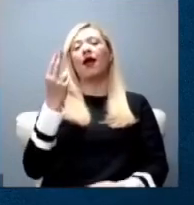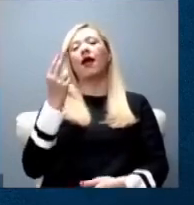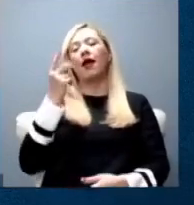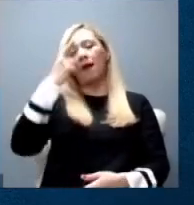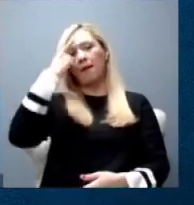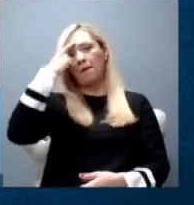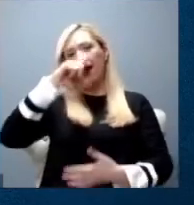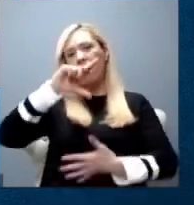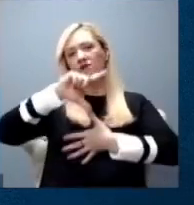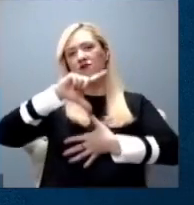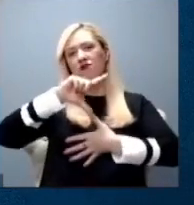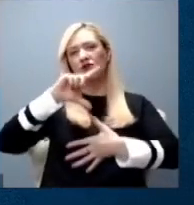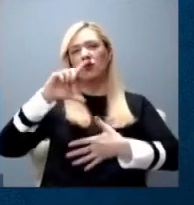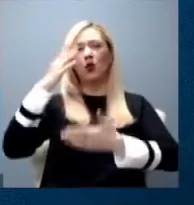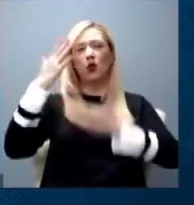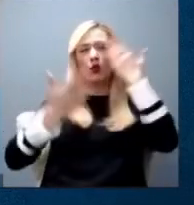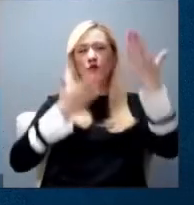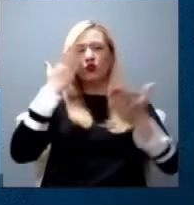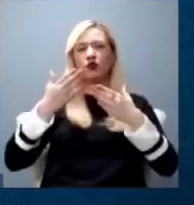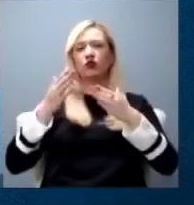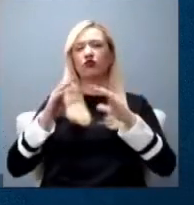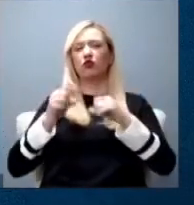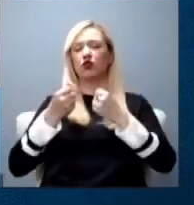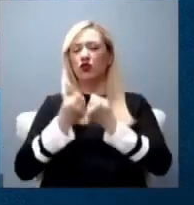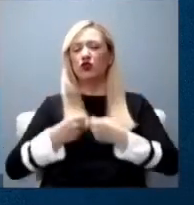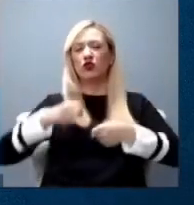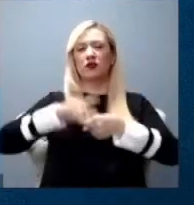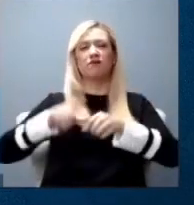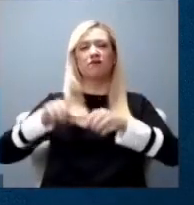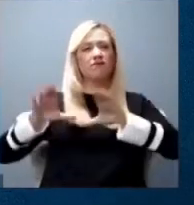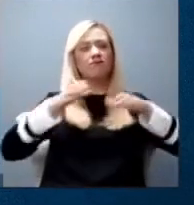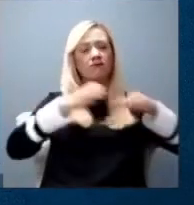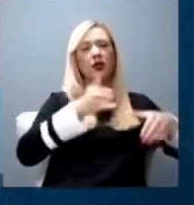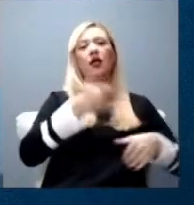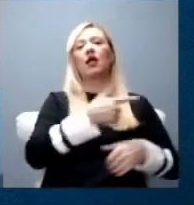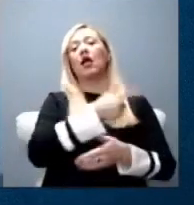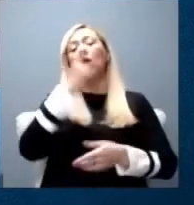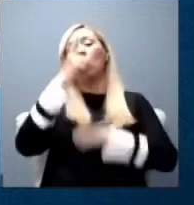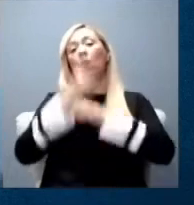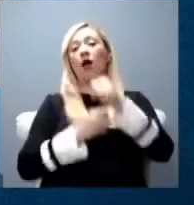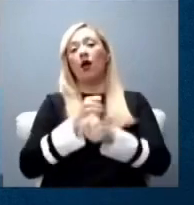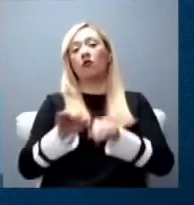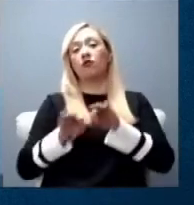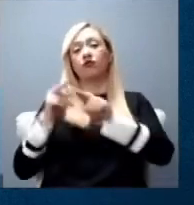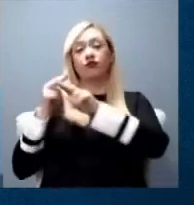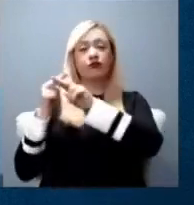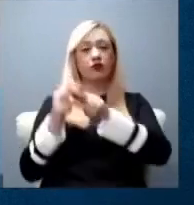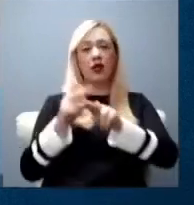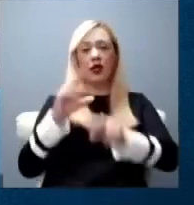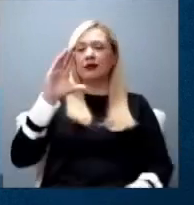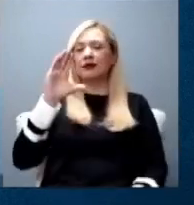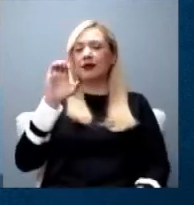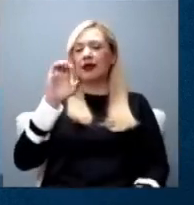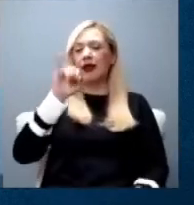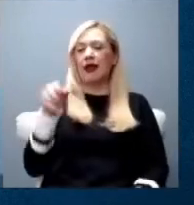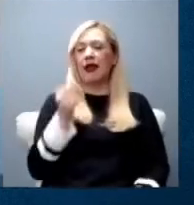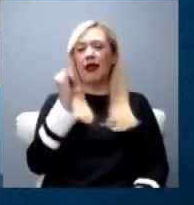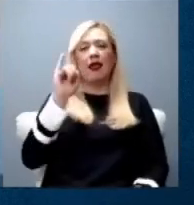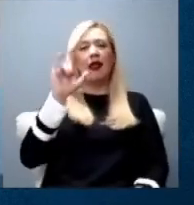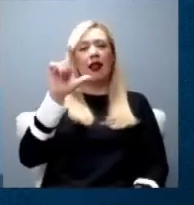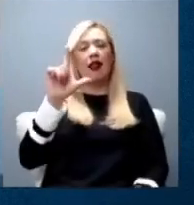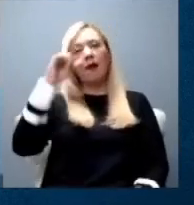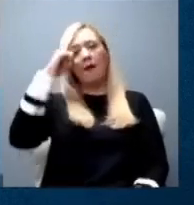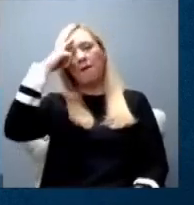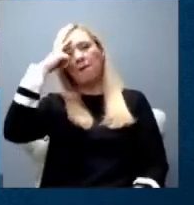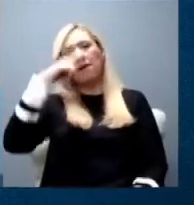Sociales y durante 13 años laboró para el Centro por la Justicia y el Derecho Internacional, CEGIL, donde fungió como directora del programa para